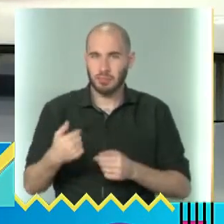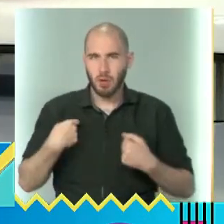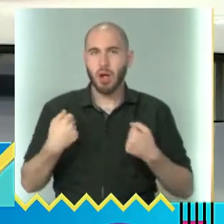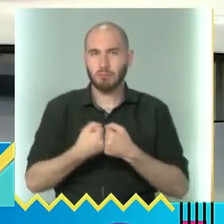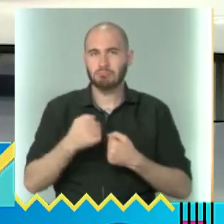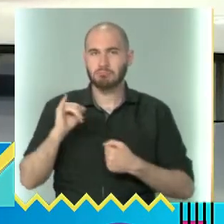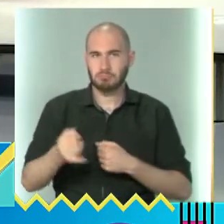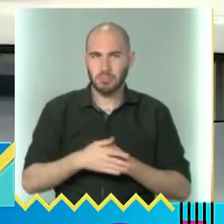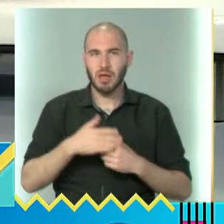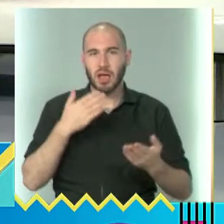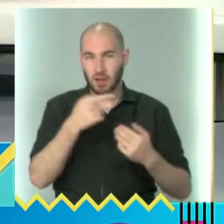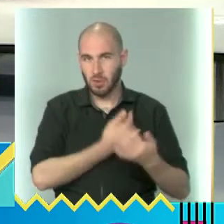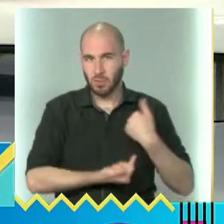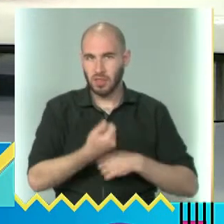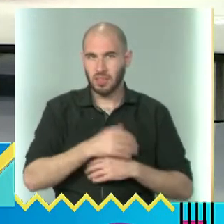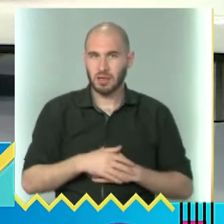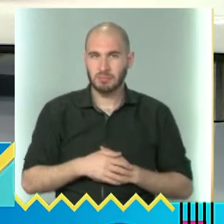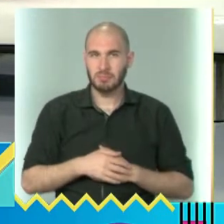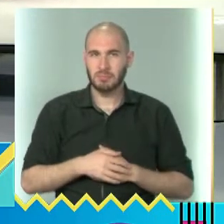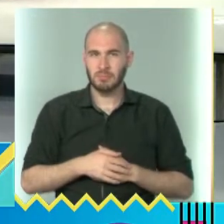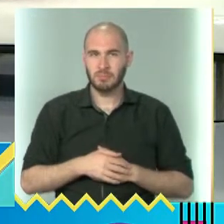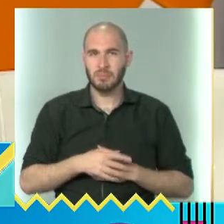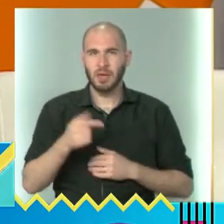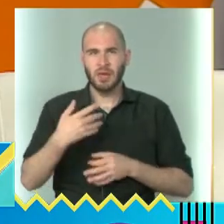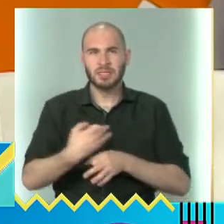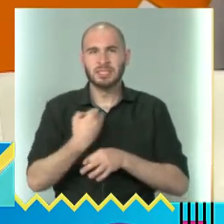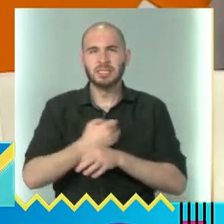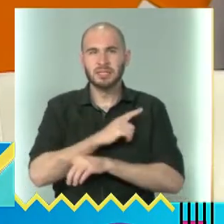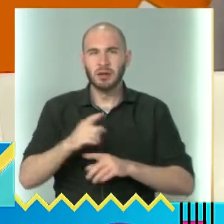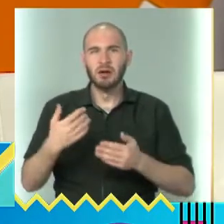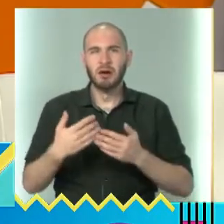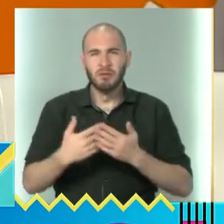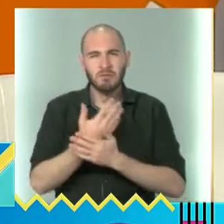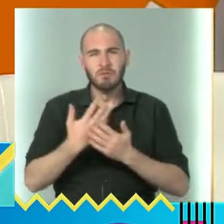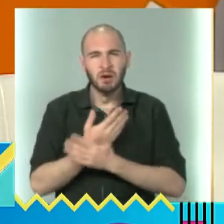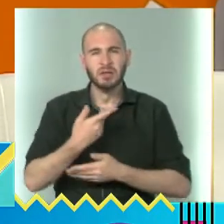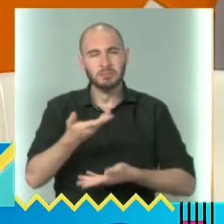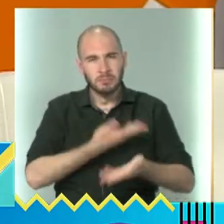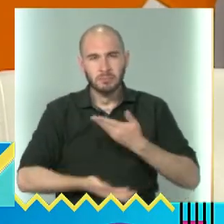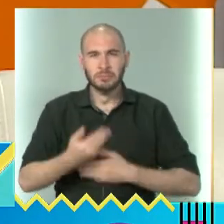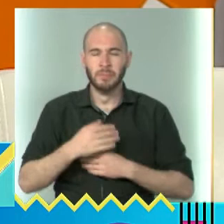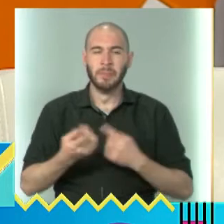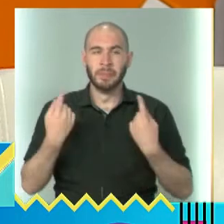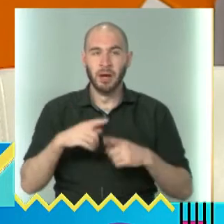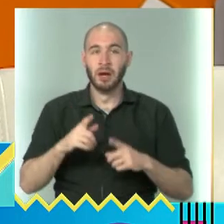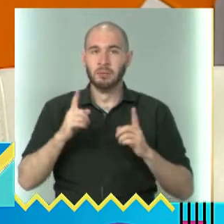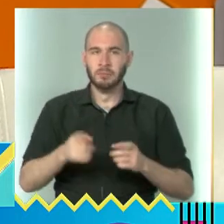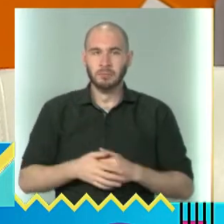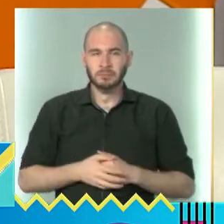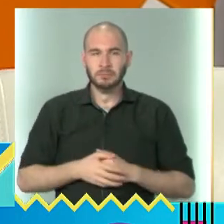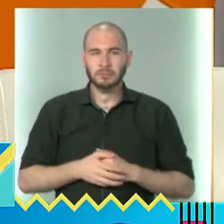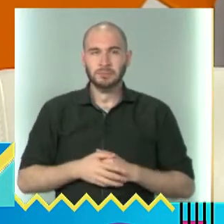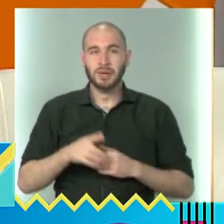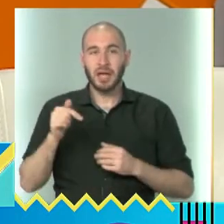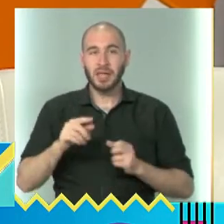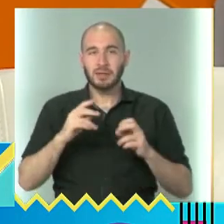acuerdo con lo que habla de que un poco se para porque no te enseñan esto del esfuerzo por algo a cambio, pero sí creo que también hay que